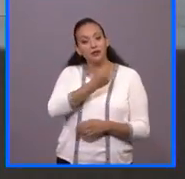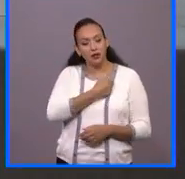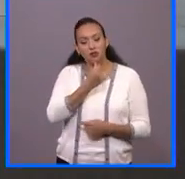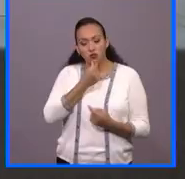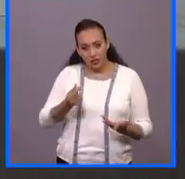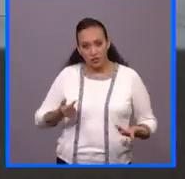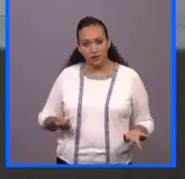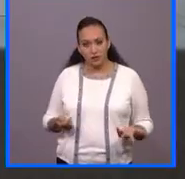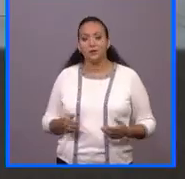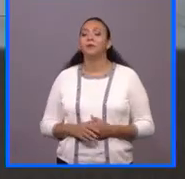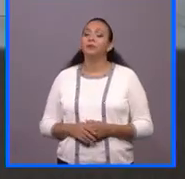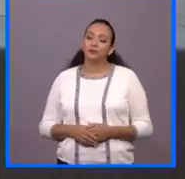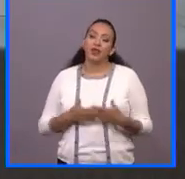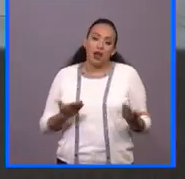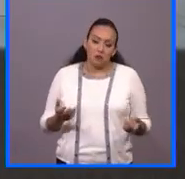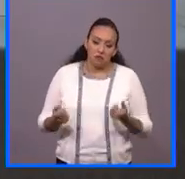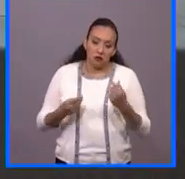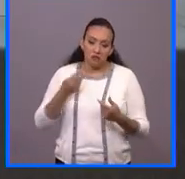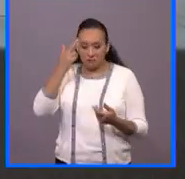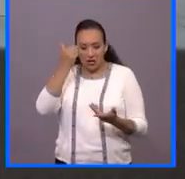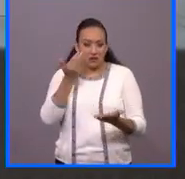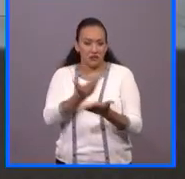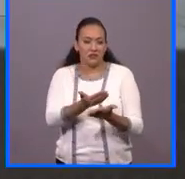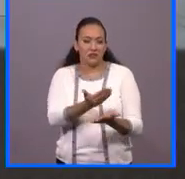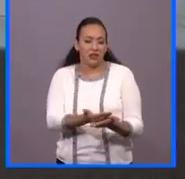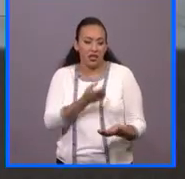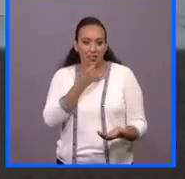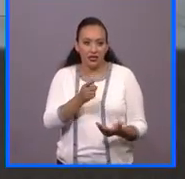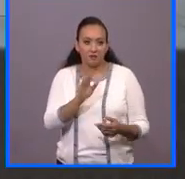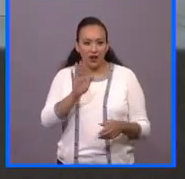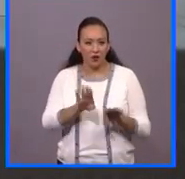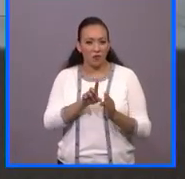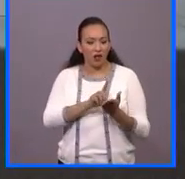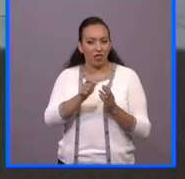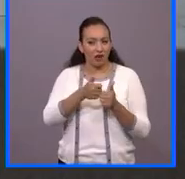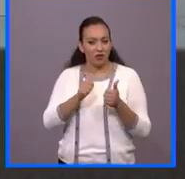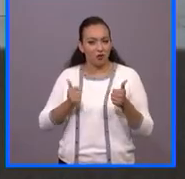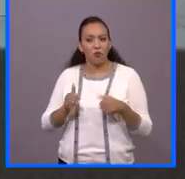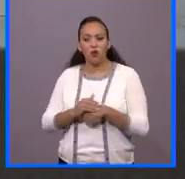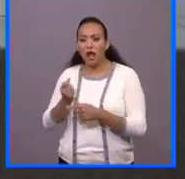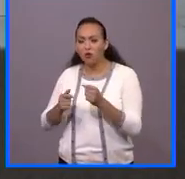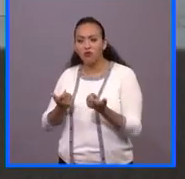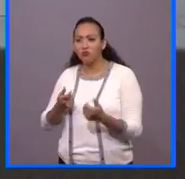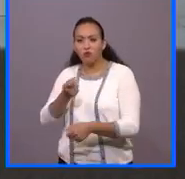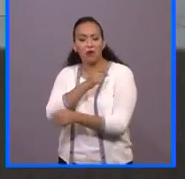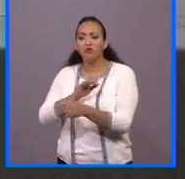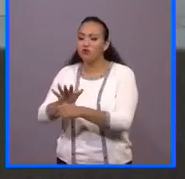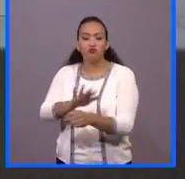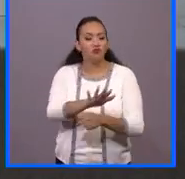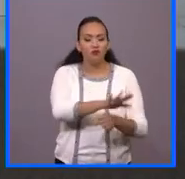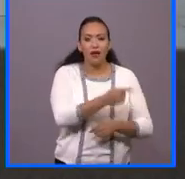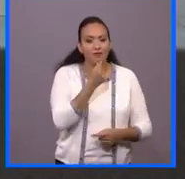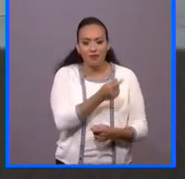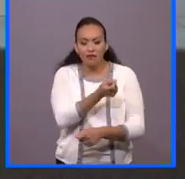protección. Luego, si es que hay argumentos sólidos de regresión en algunos niveles de cobertura, etcétera, bueno,